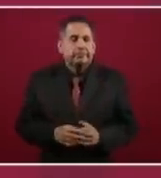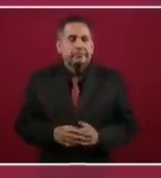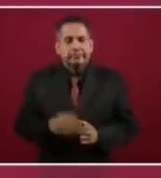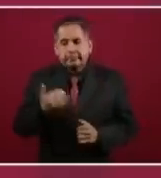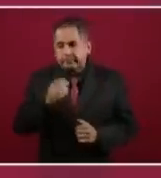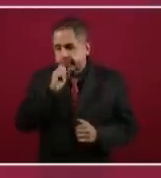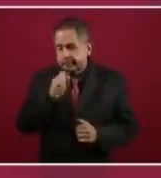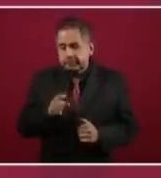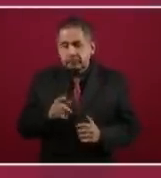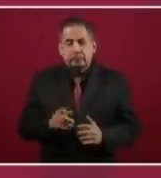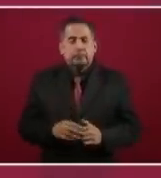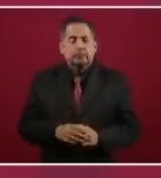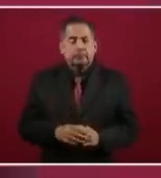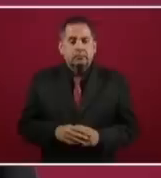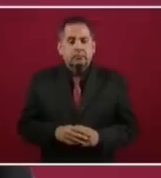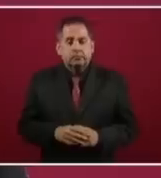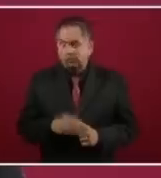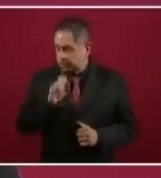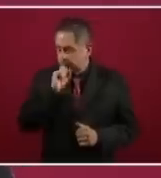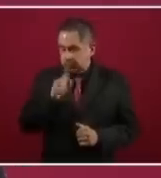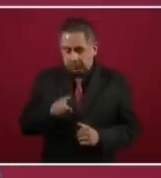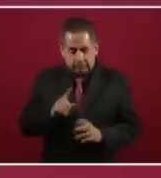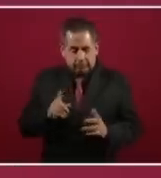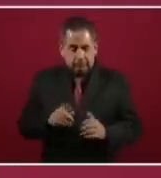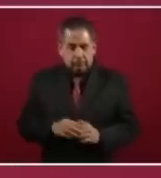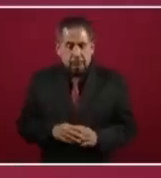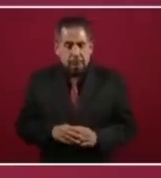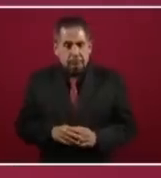y tampoco